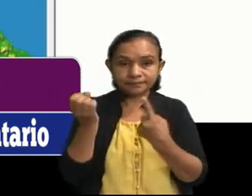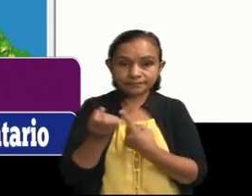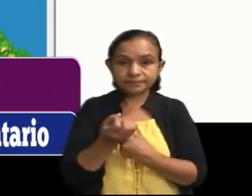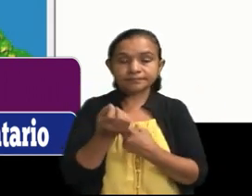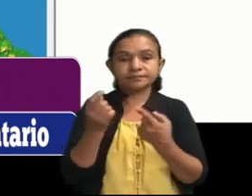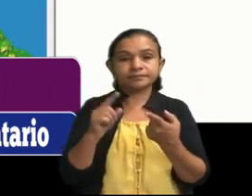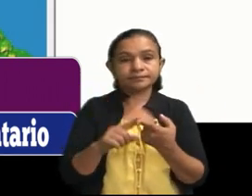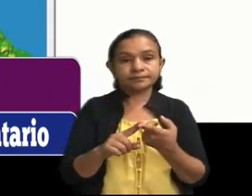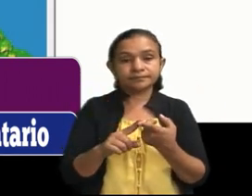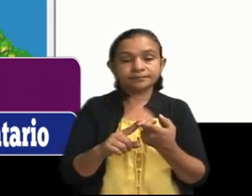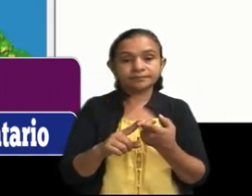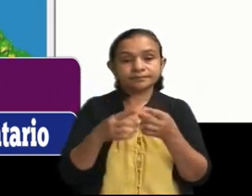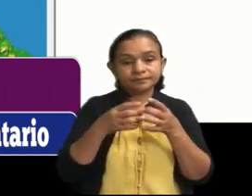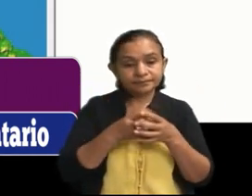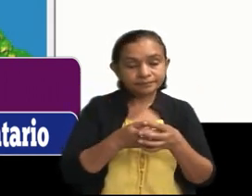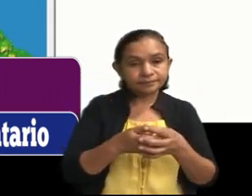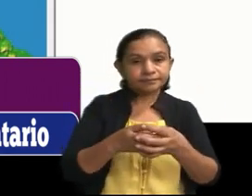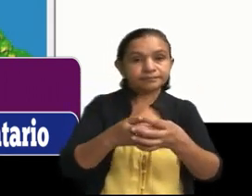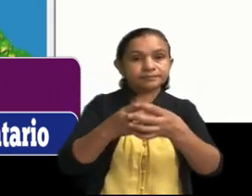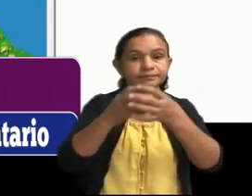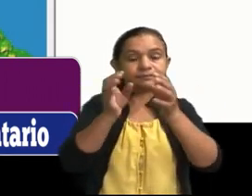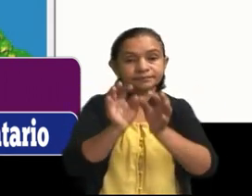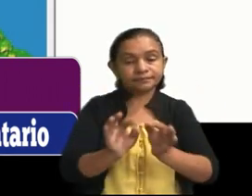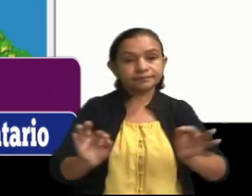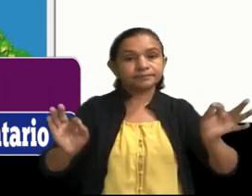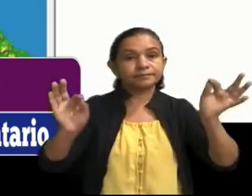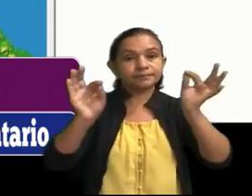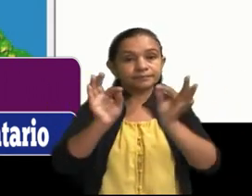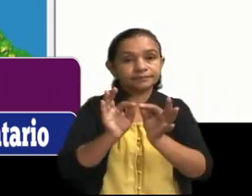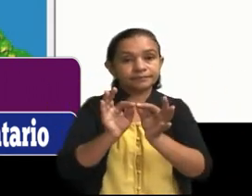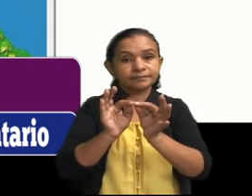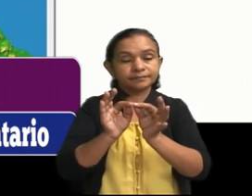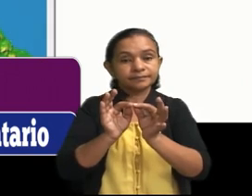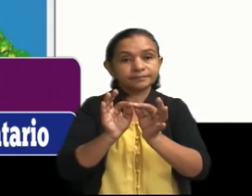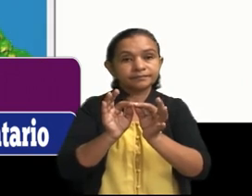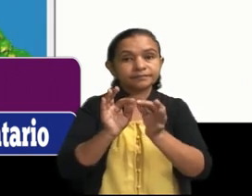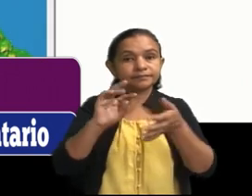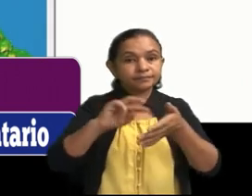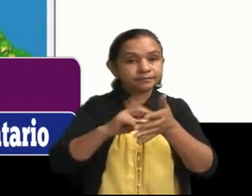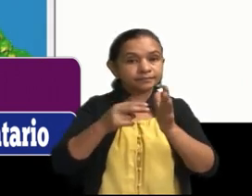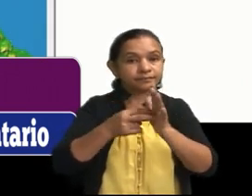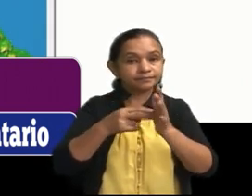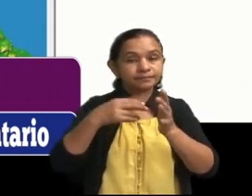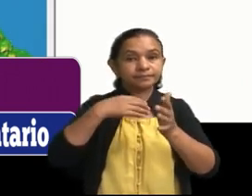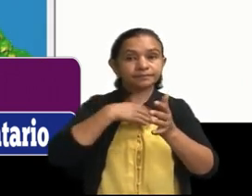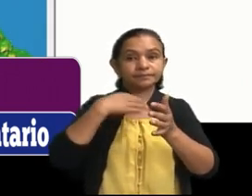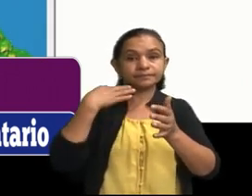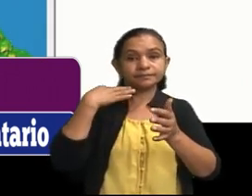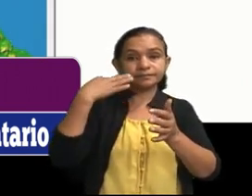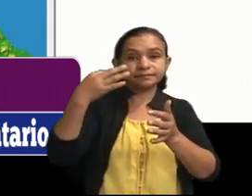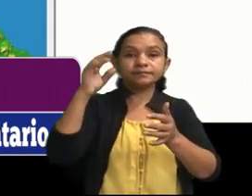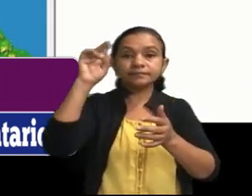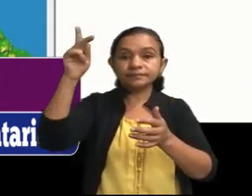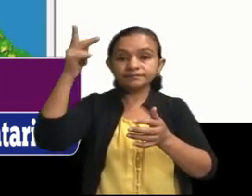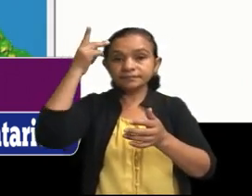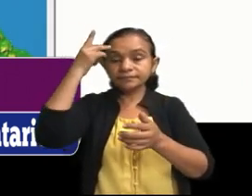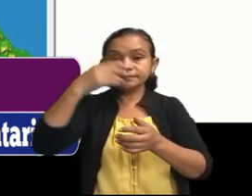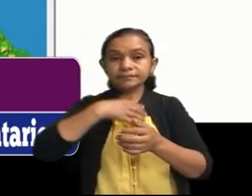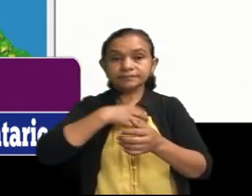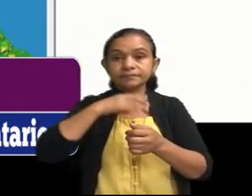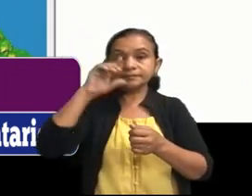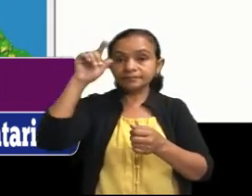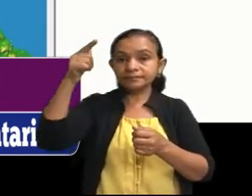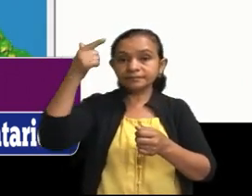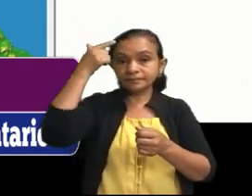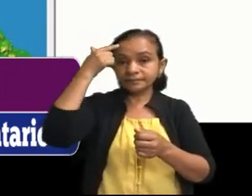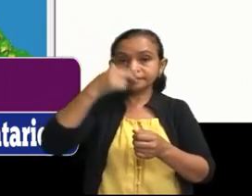¿verdad?, sino también movilizativo, que es muy importante, y eso ha sido precisamente por la voluntad política de nuestro gobierno de ir haciendo